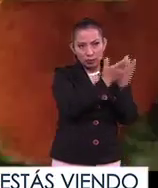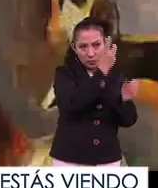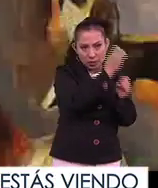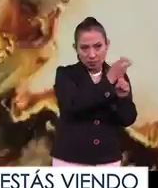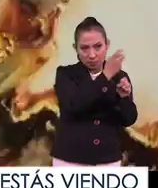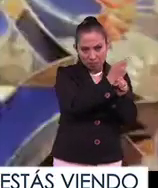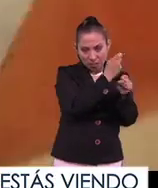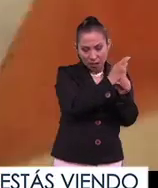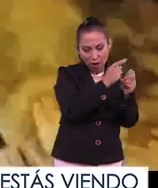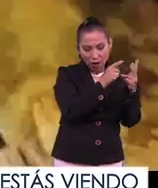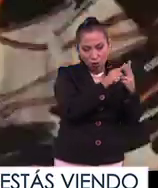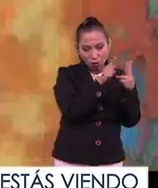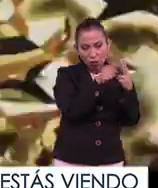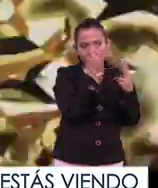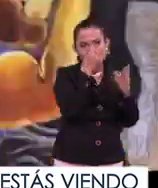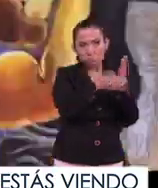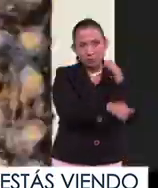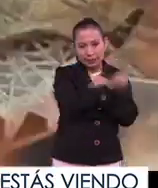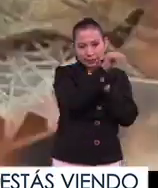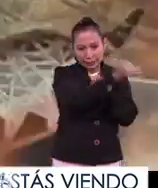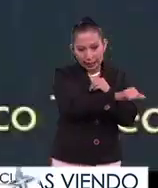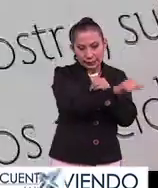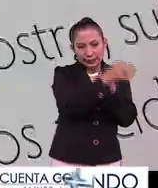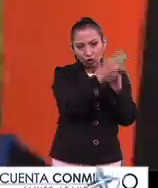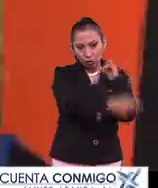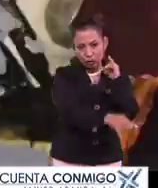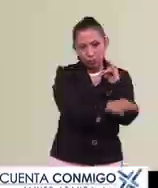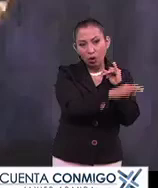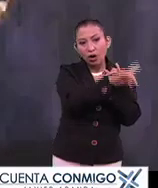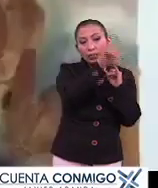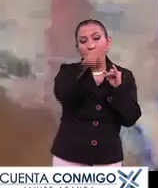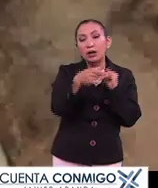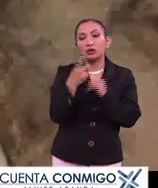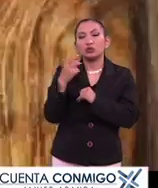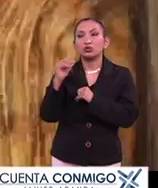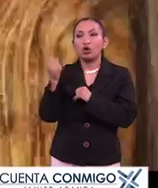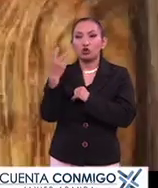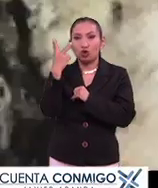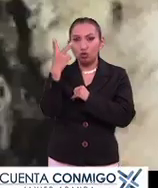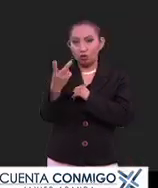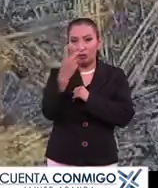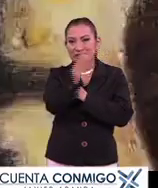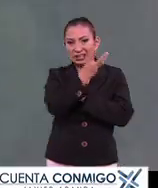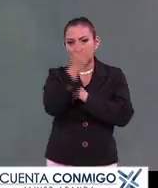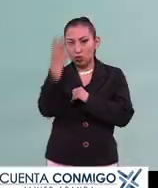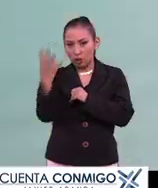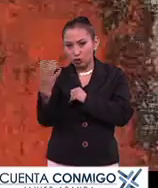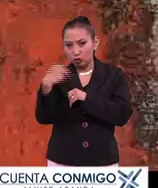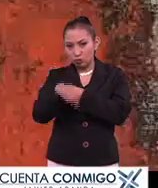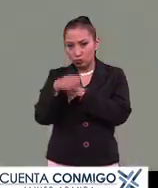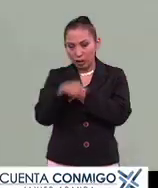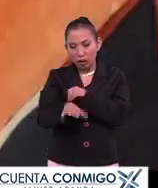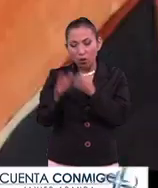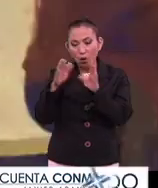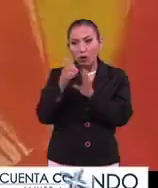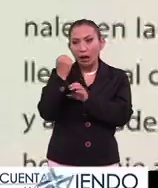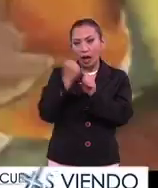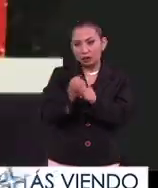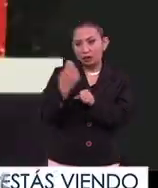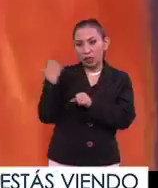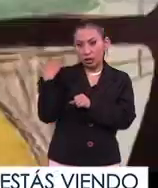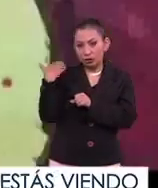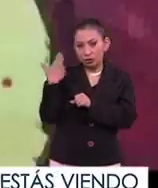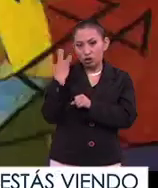tomos en el 2016 a finales, ¿no? Y los tomos 3 y 4 el